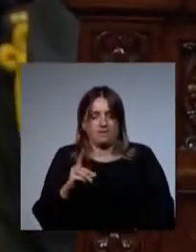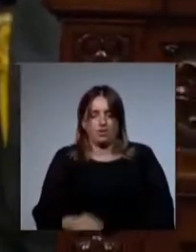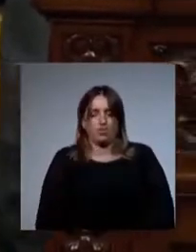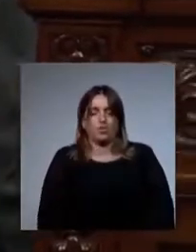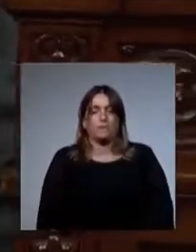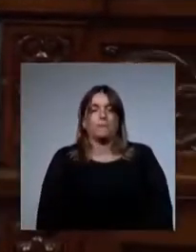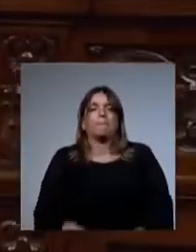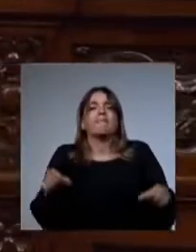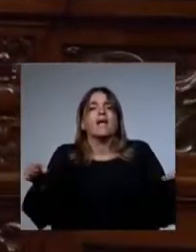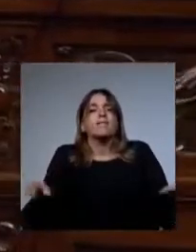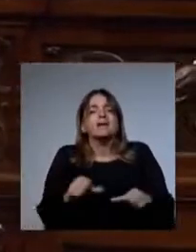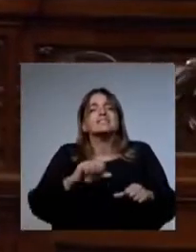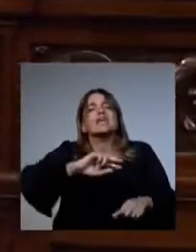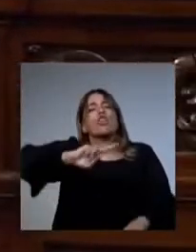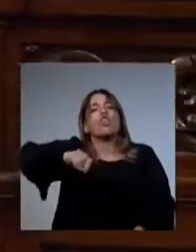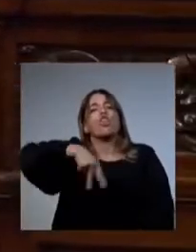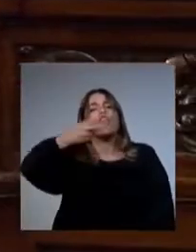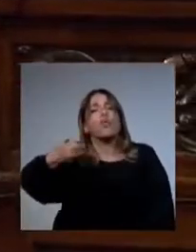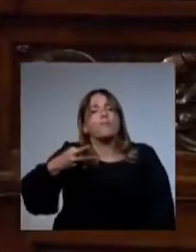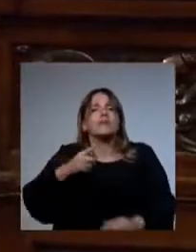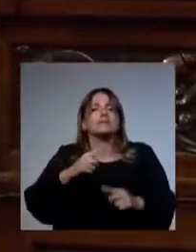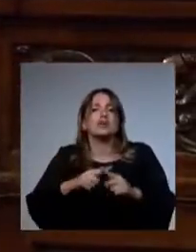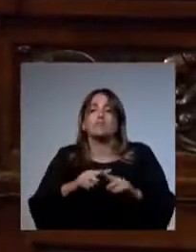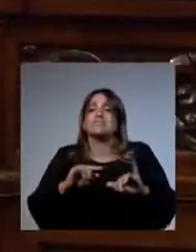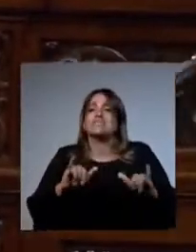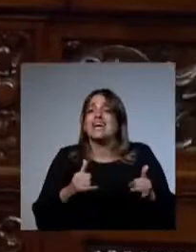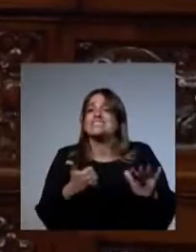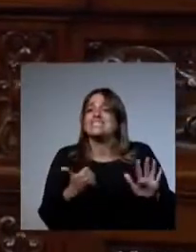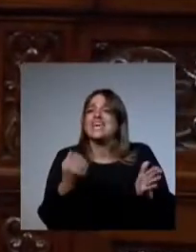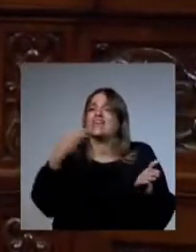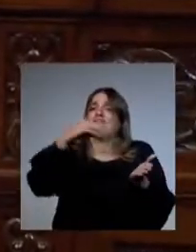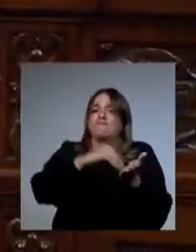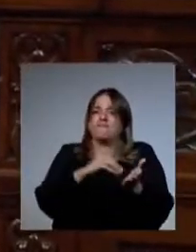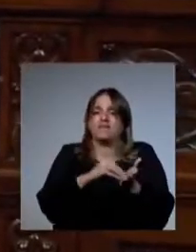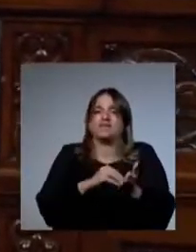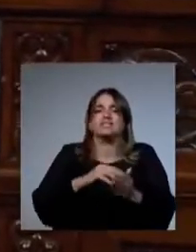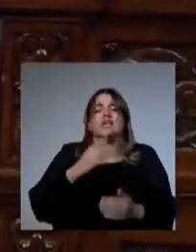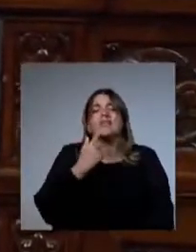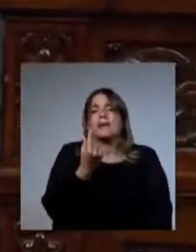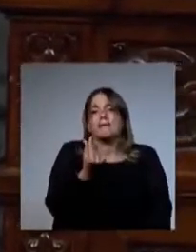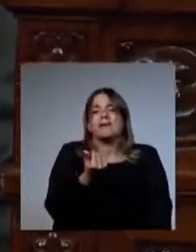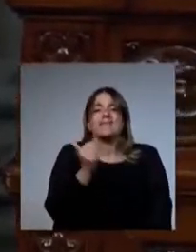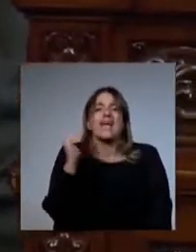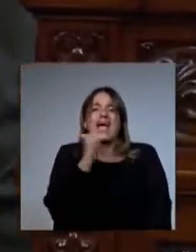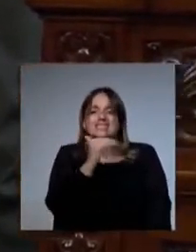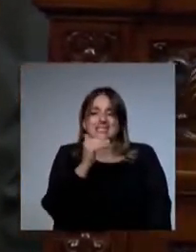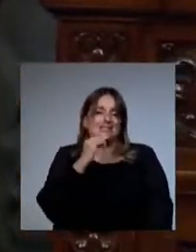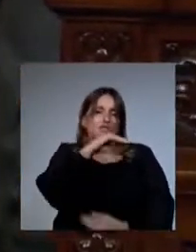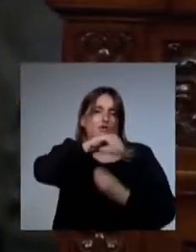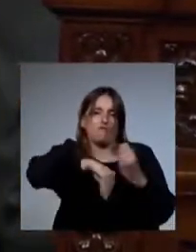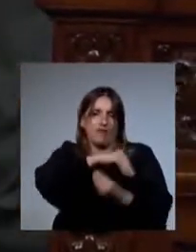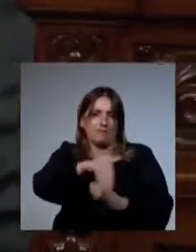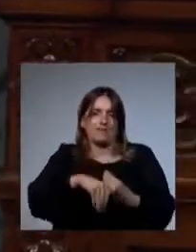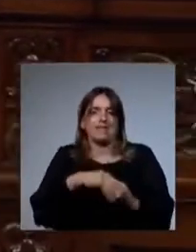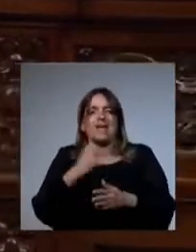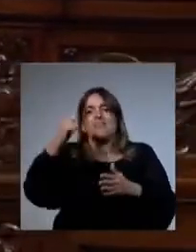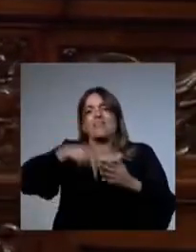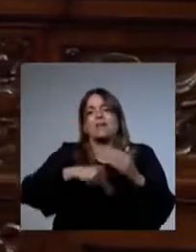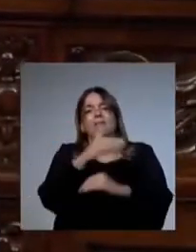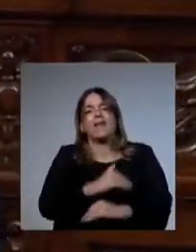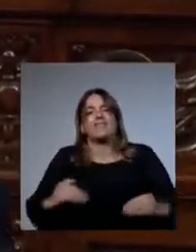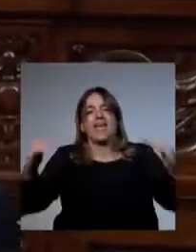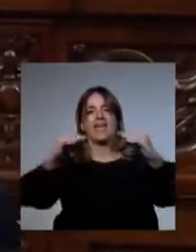Se va a proceder a la duplicación por sexta vez del monto de las asignaciones familiares del Plan de